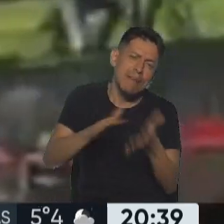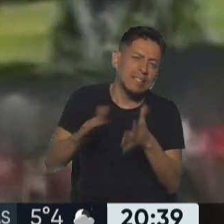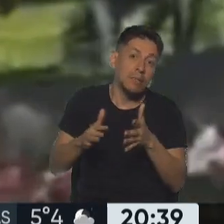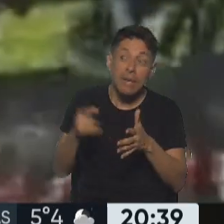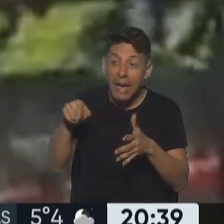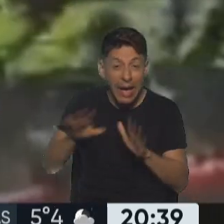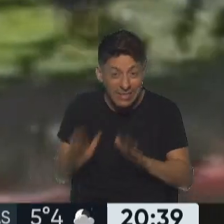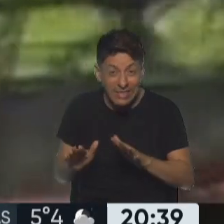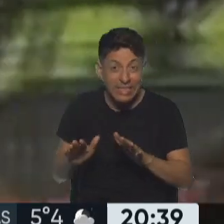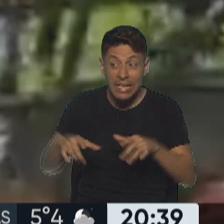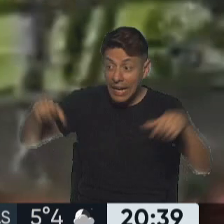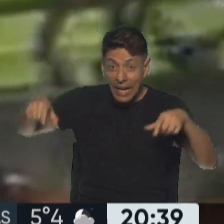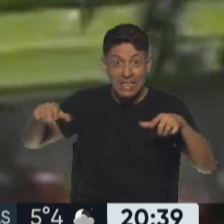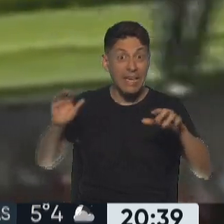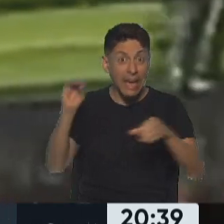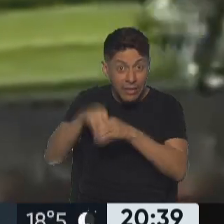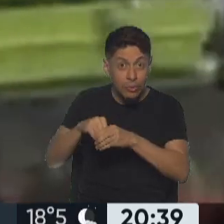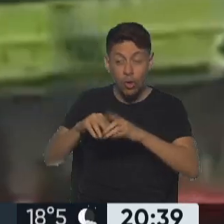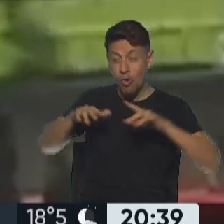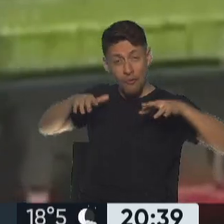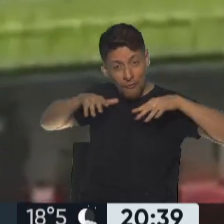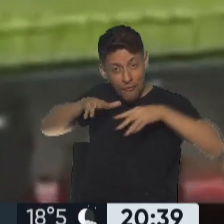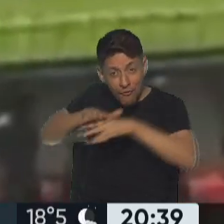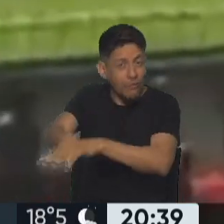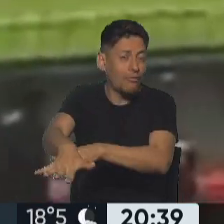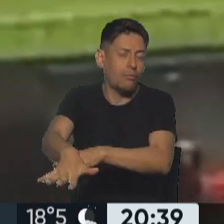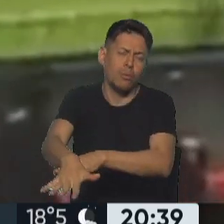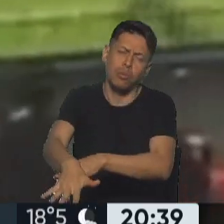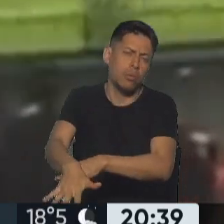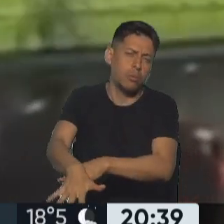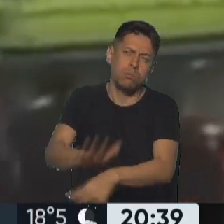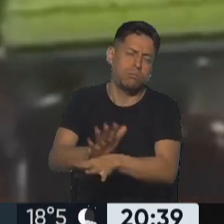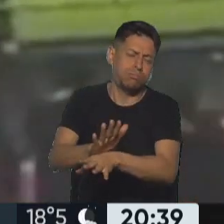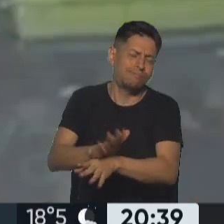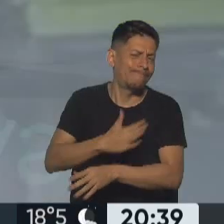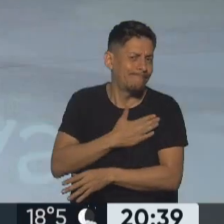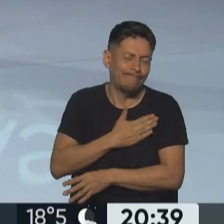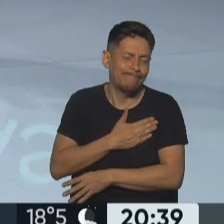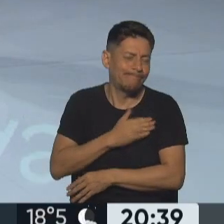pero dentro de un campo de juego, una avalancha semejante, la verdad que para lamentar.